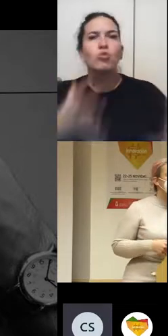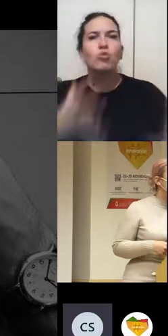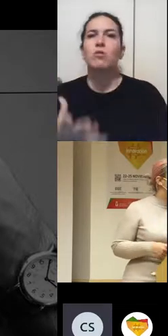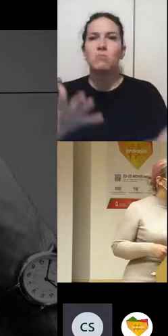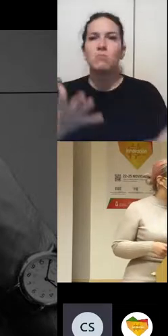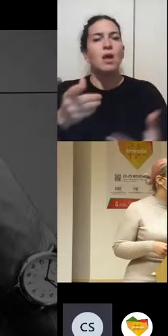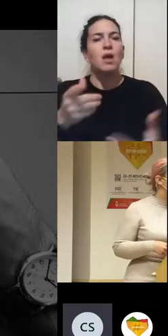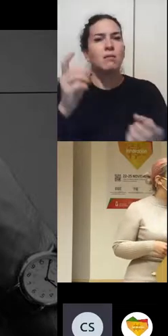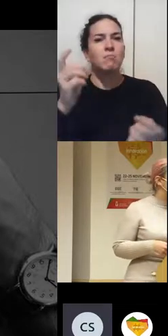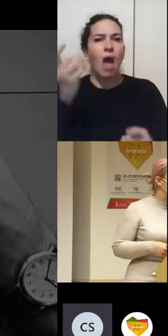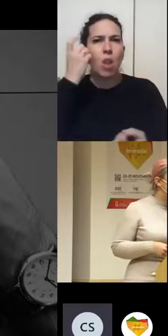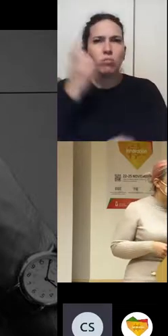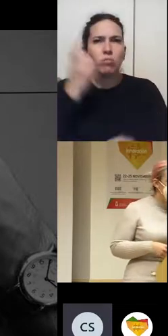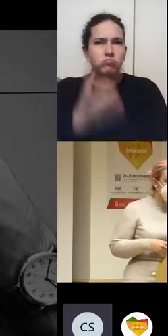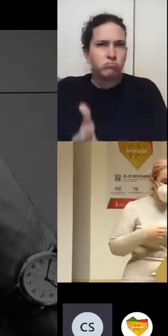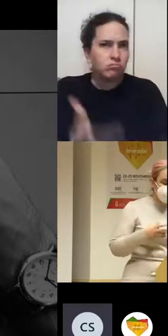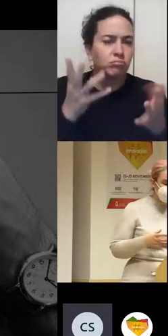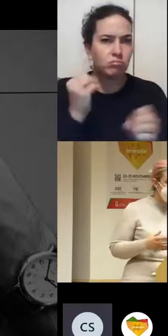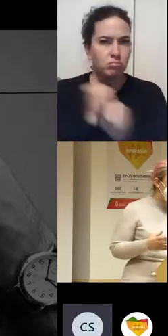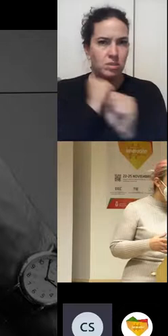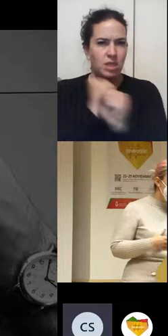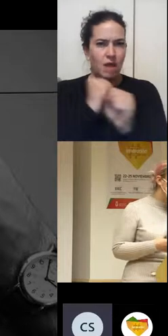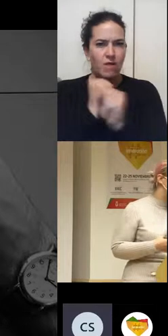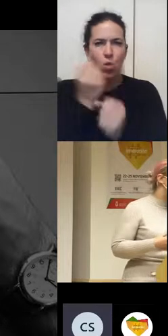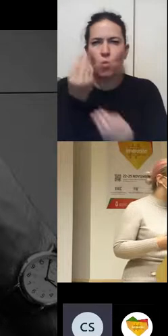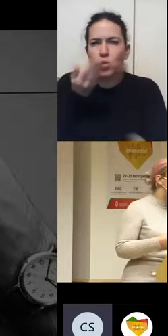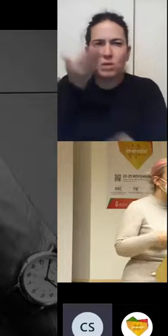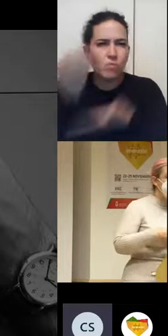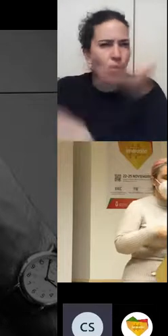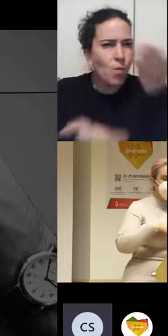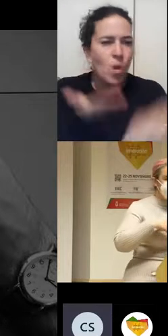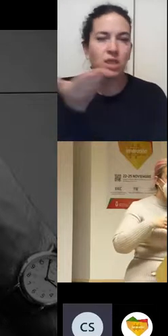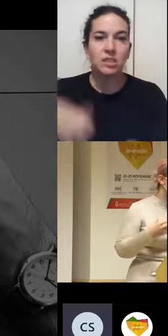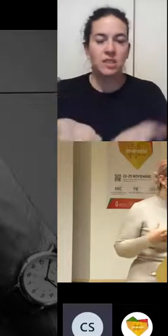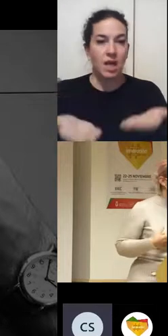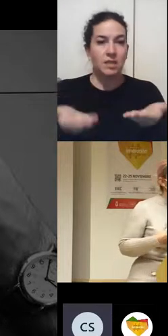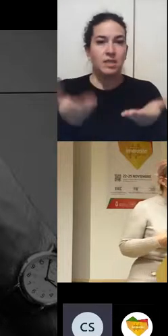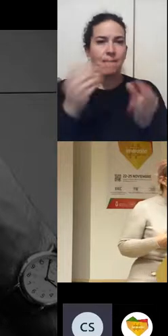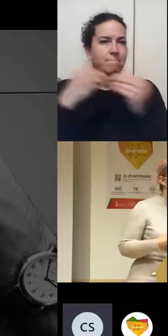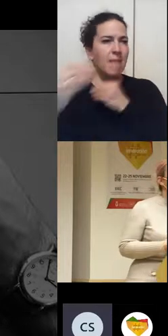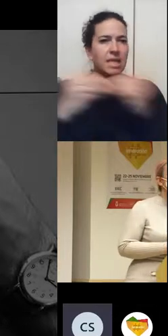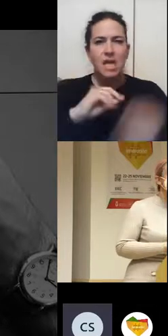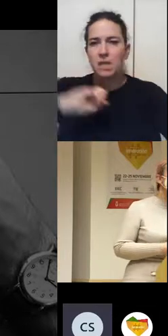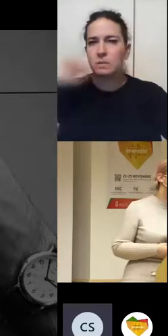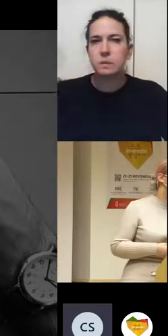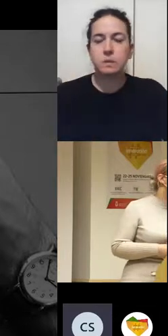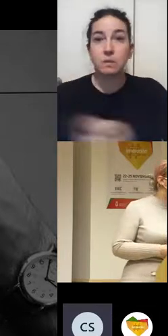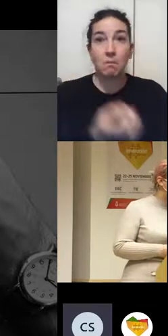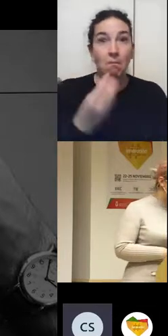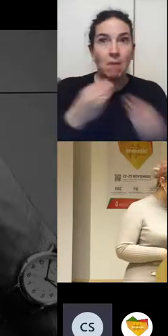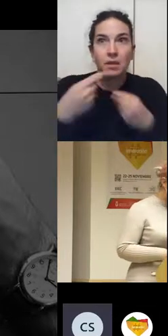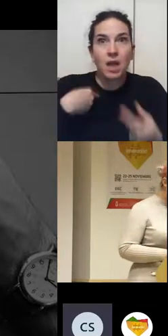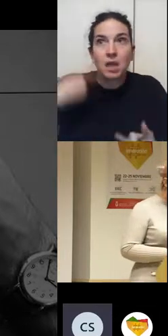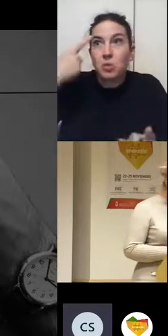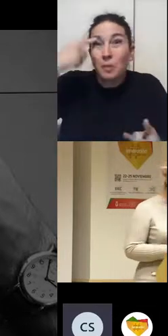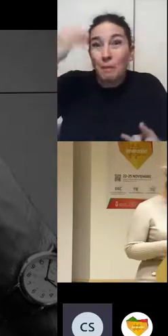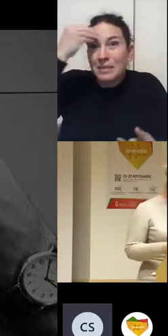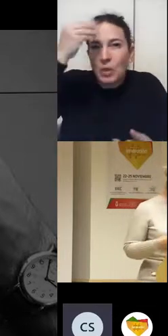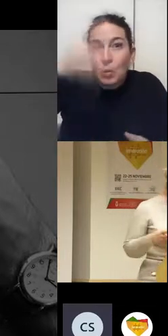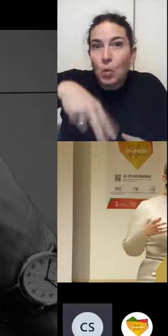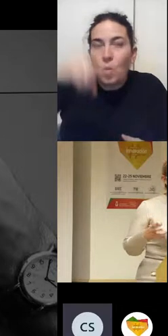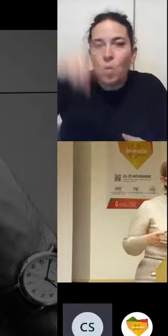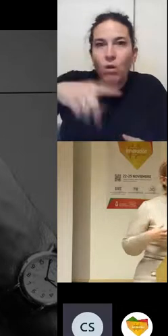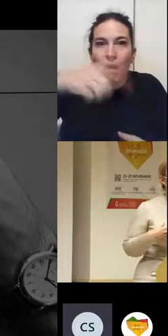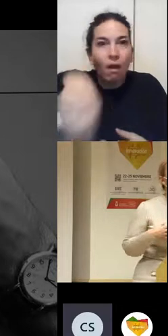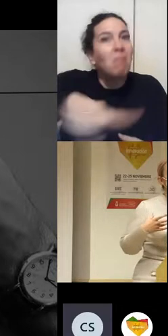fue muy bienvenida por los alumnos, muchísimas propuestas diferentes, con materiales que nunca jamás se nos habrían ocurrido, y lo que